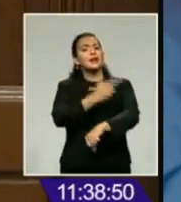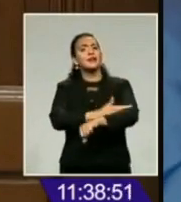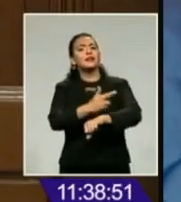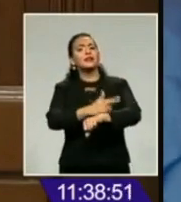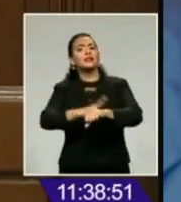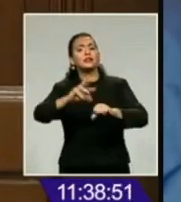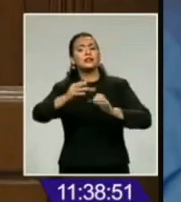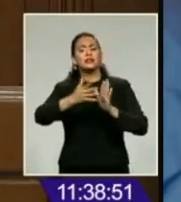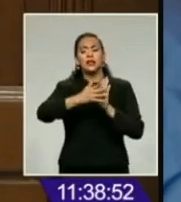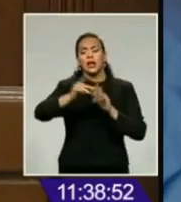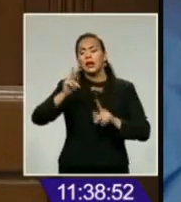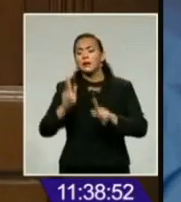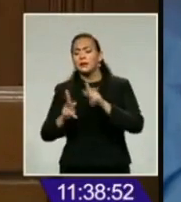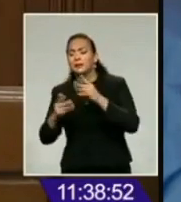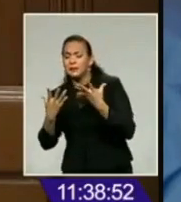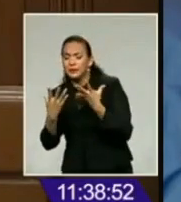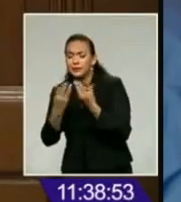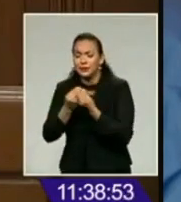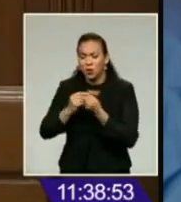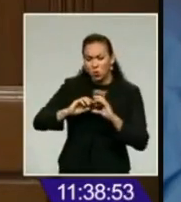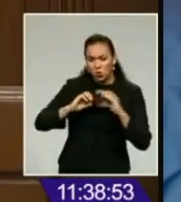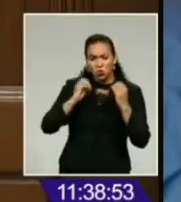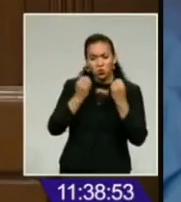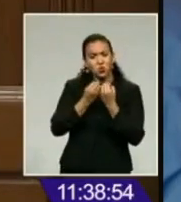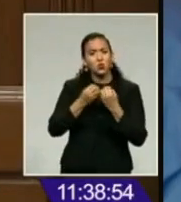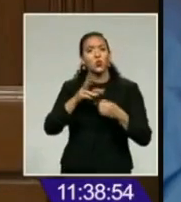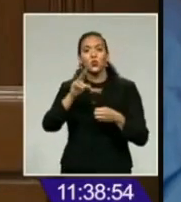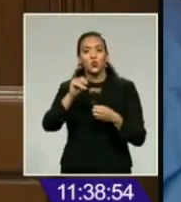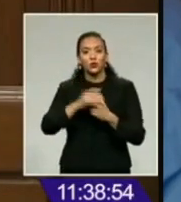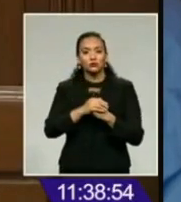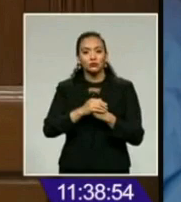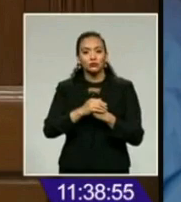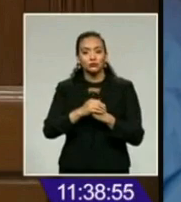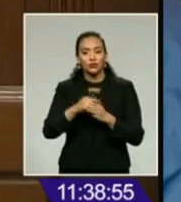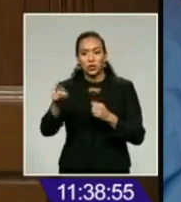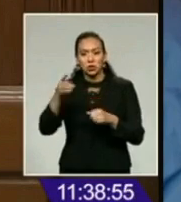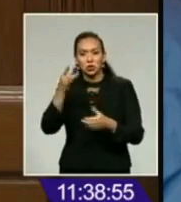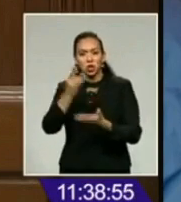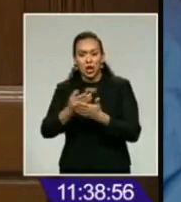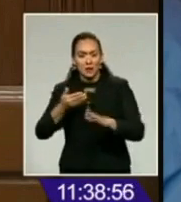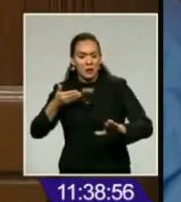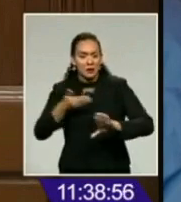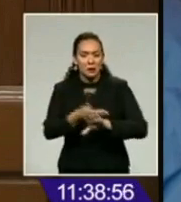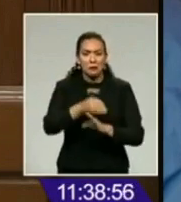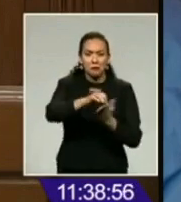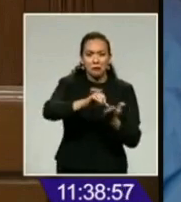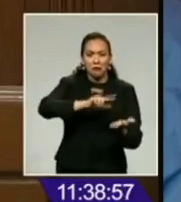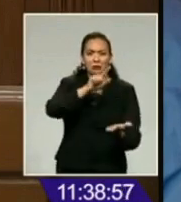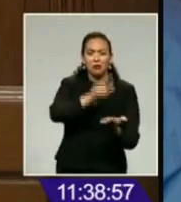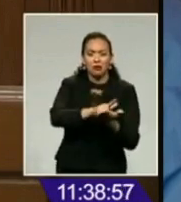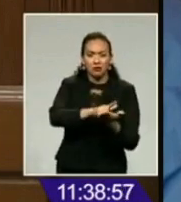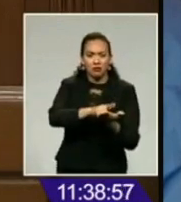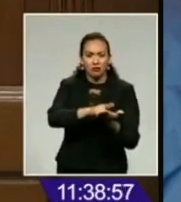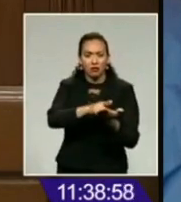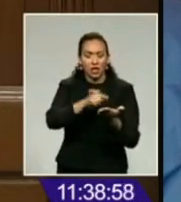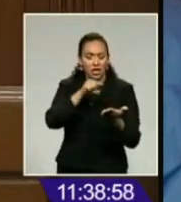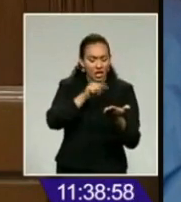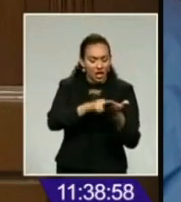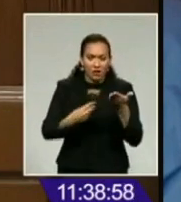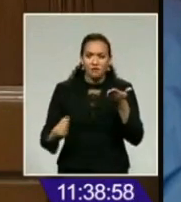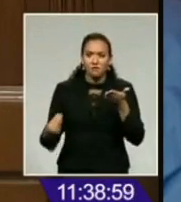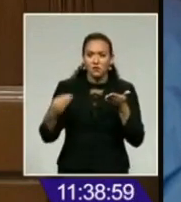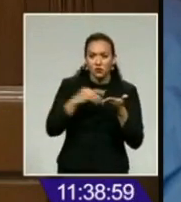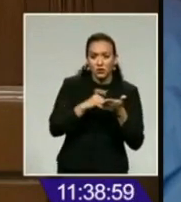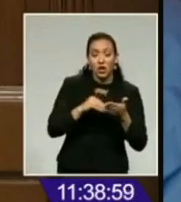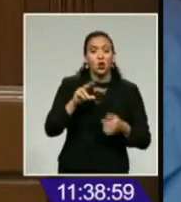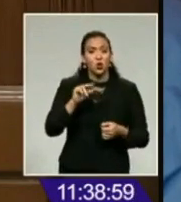parlamentario y en contravención a la Constitución, la extensión de mandato